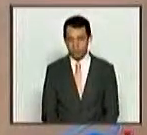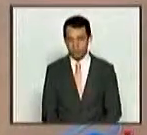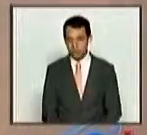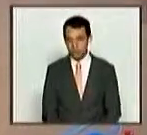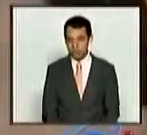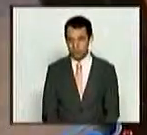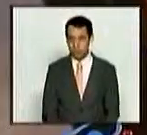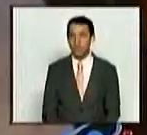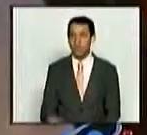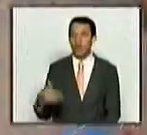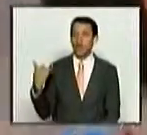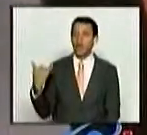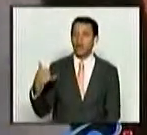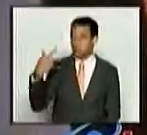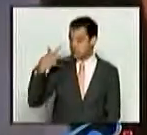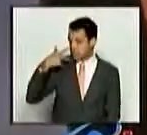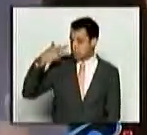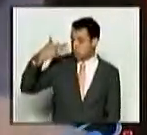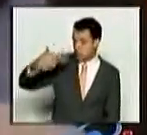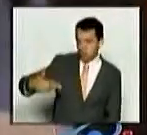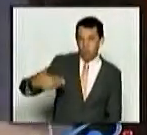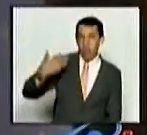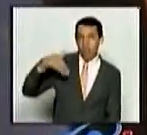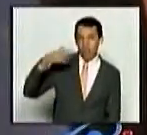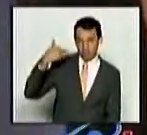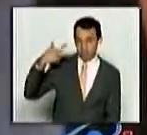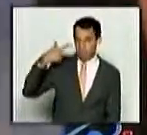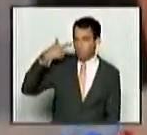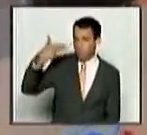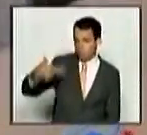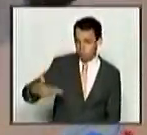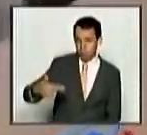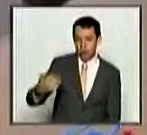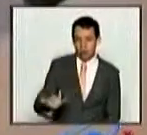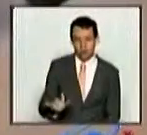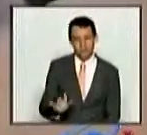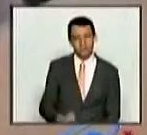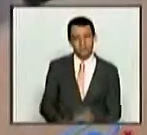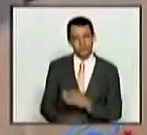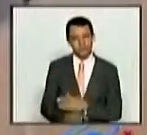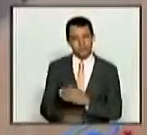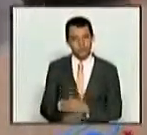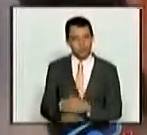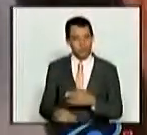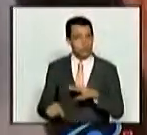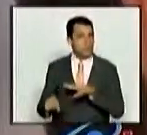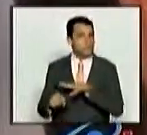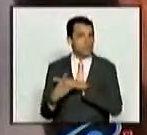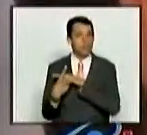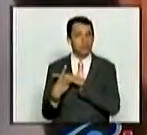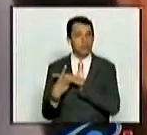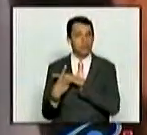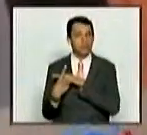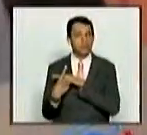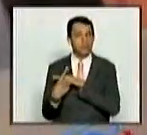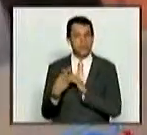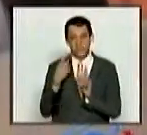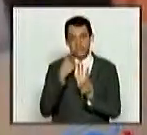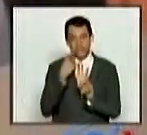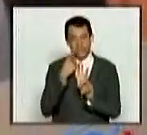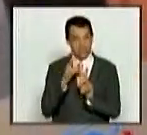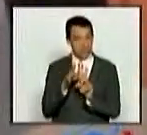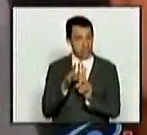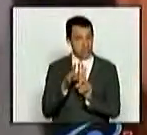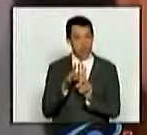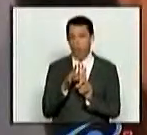Es tan antiguo el procedimiento de la acupuntura que cuando inició no existía el metal y lo